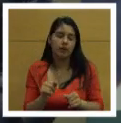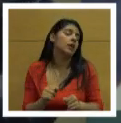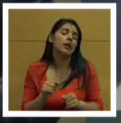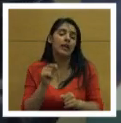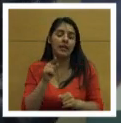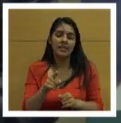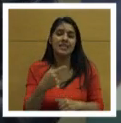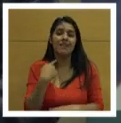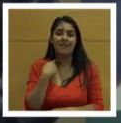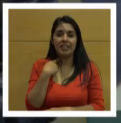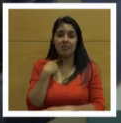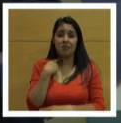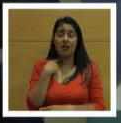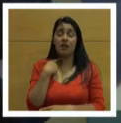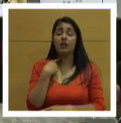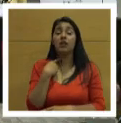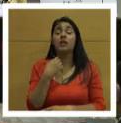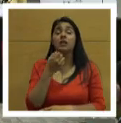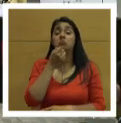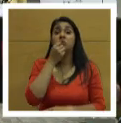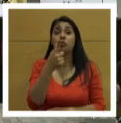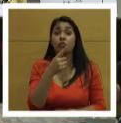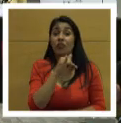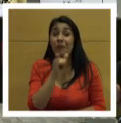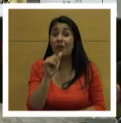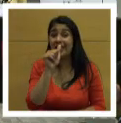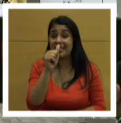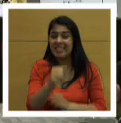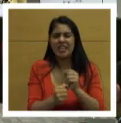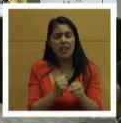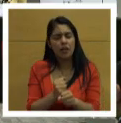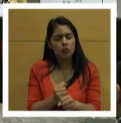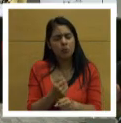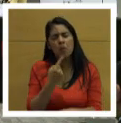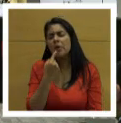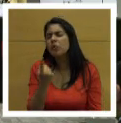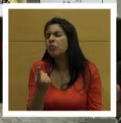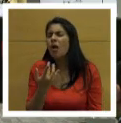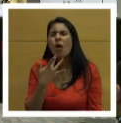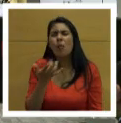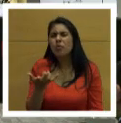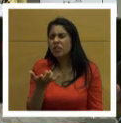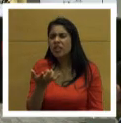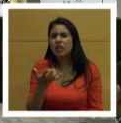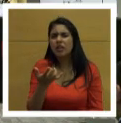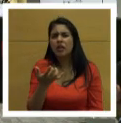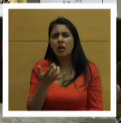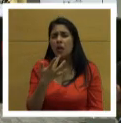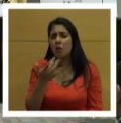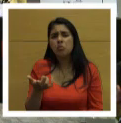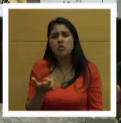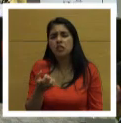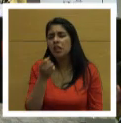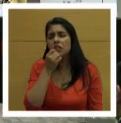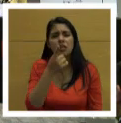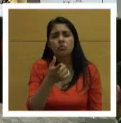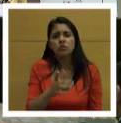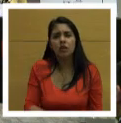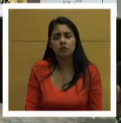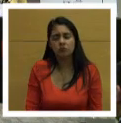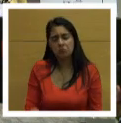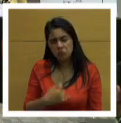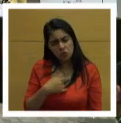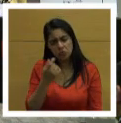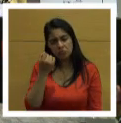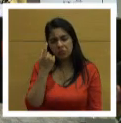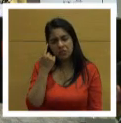tardó 6 años en denunciar. Yo le pregunté, mejor que yo venía llegando, ¿por qué se demoró tanto? O sea, ¿por qué se demoró en denunciar? No, ni un reproche, pero me llamaba la